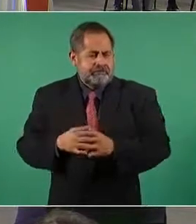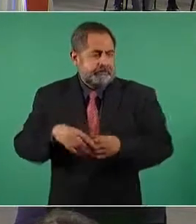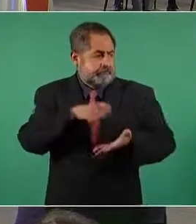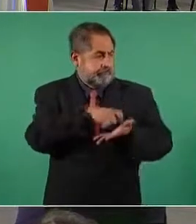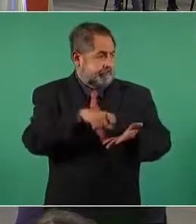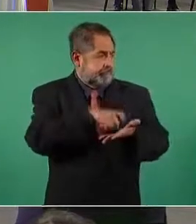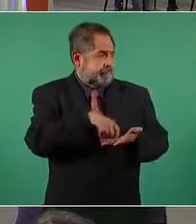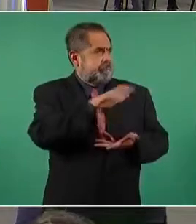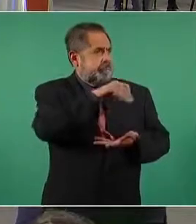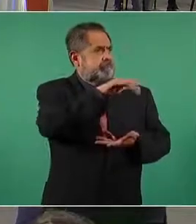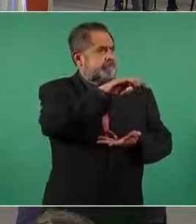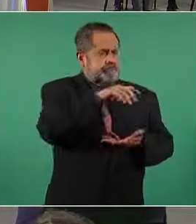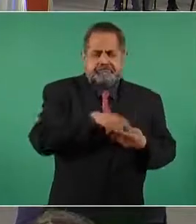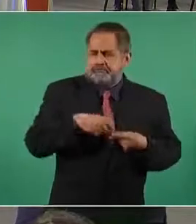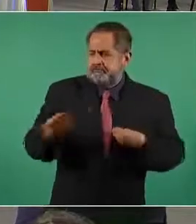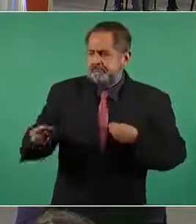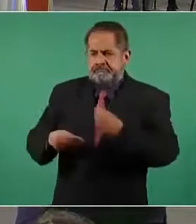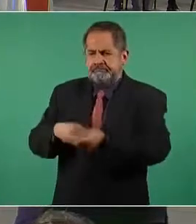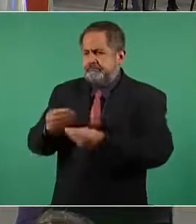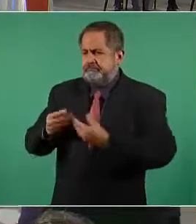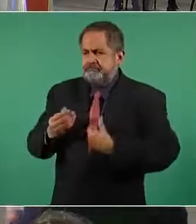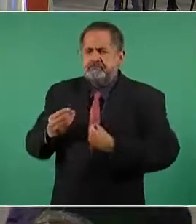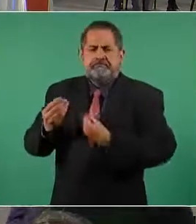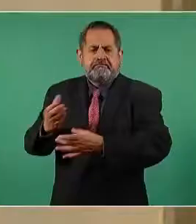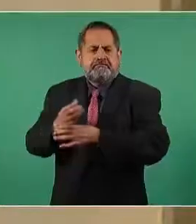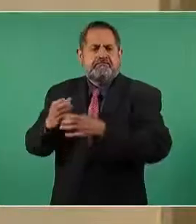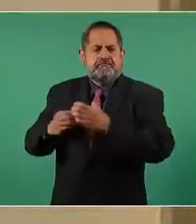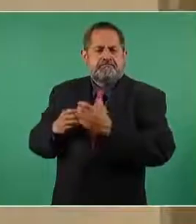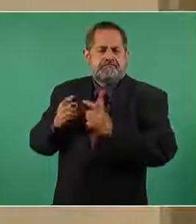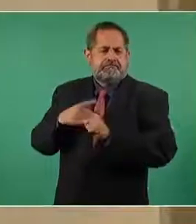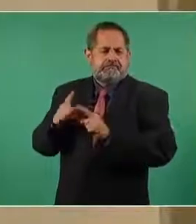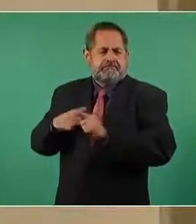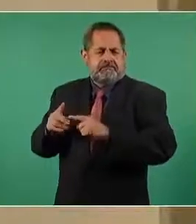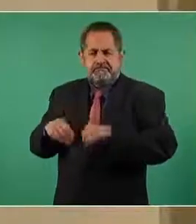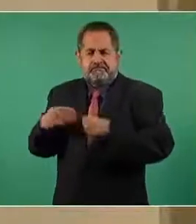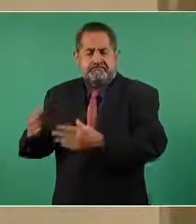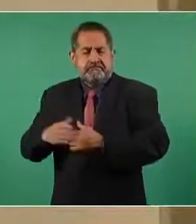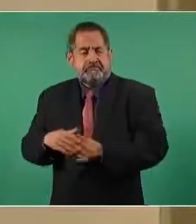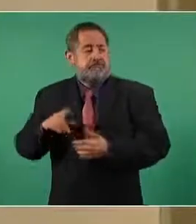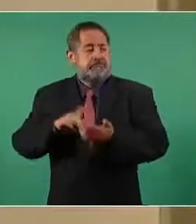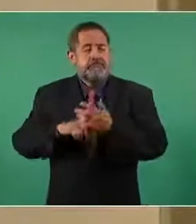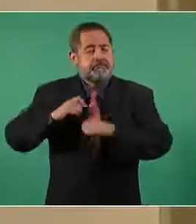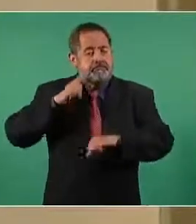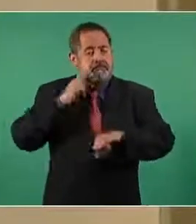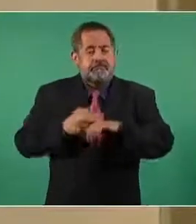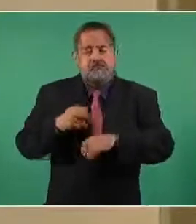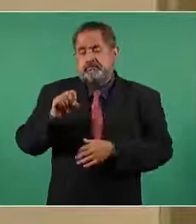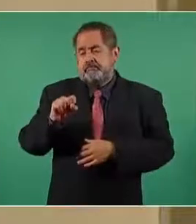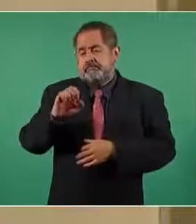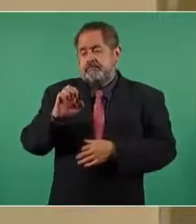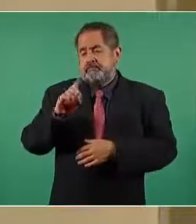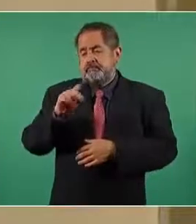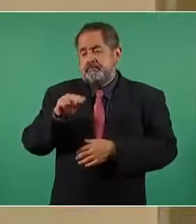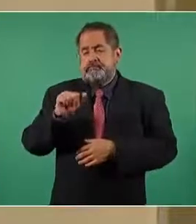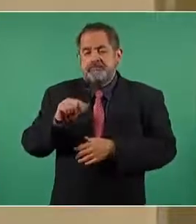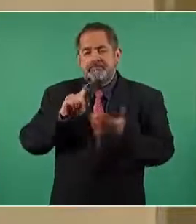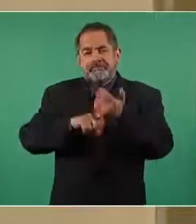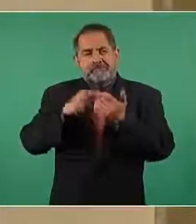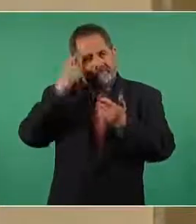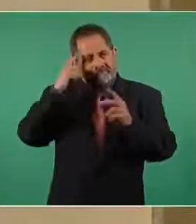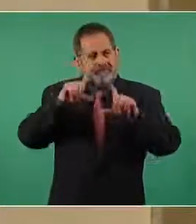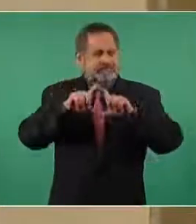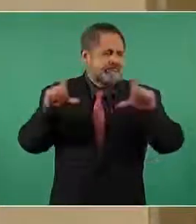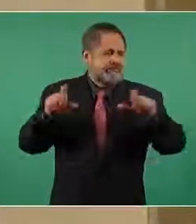adquisición de todos esos artículos a través de la Secretaría de Defensa Nacional, fundamentado en el plan N3, y se